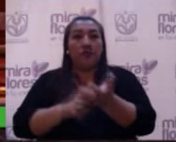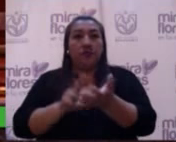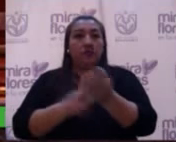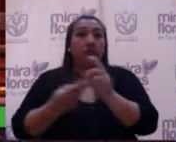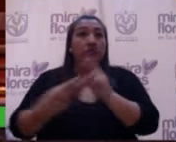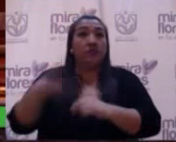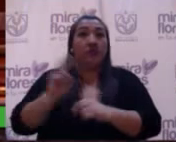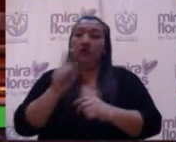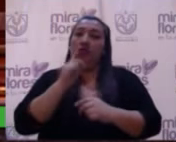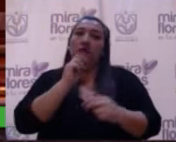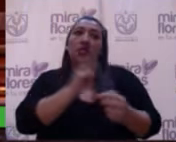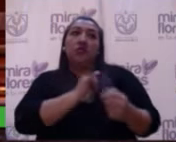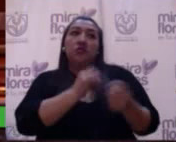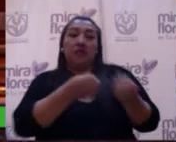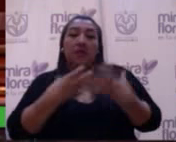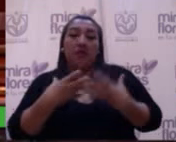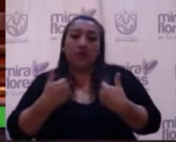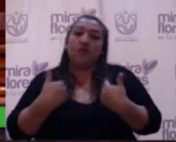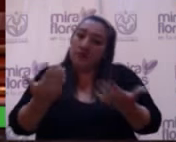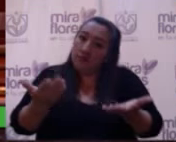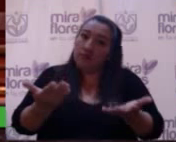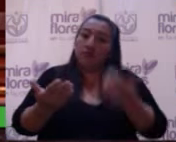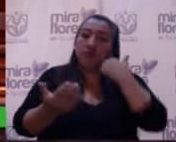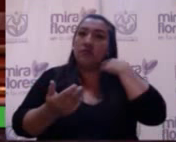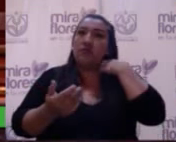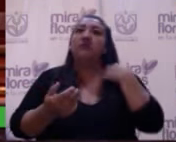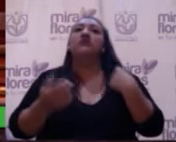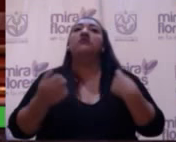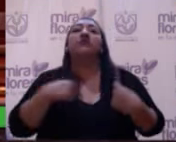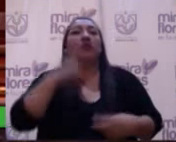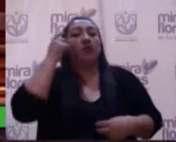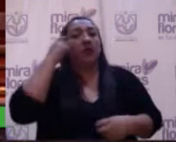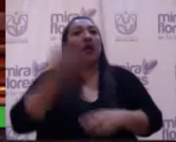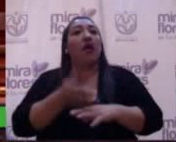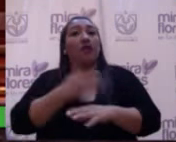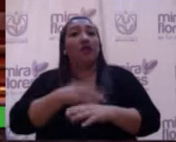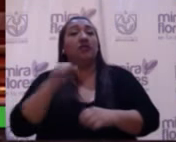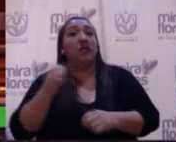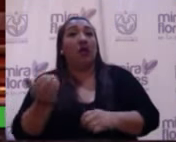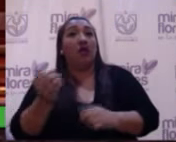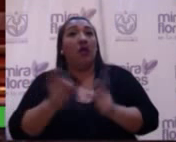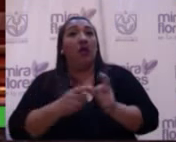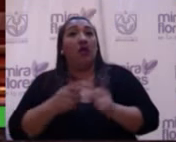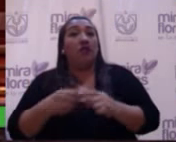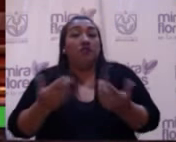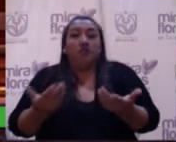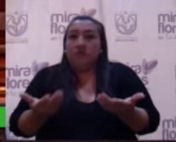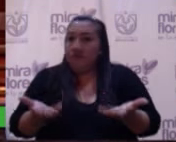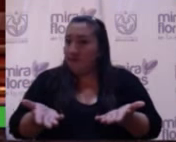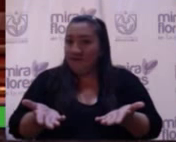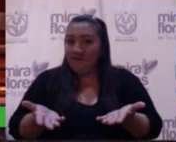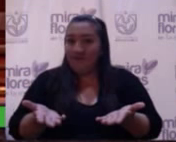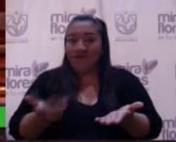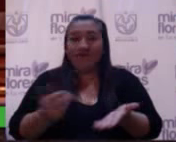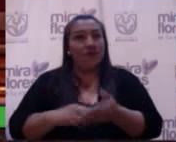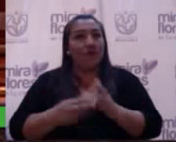institución responsable. Nosotros teníamos aprobado que eso se iba a cobrar, entonces tendríamos